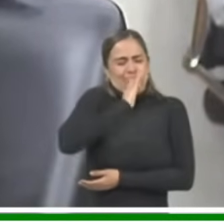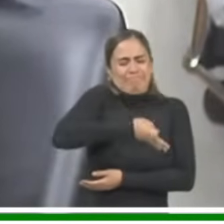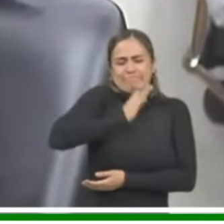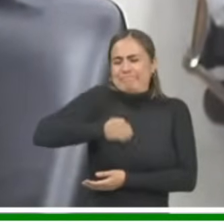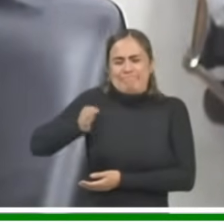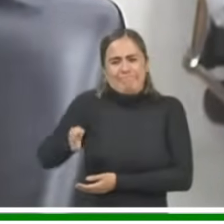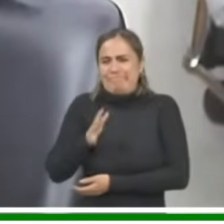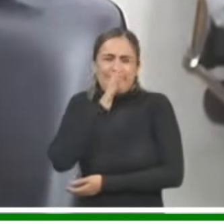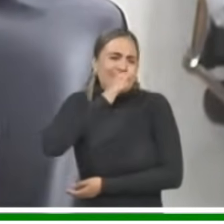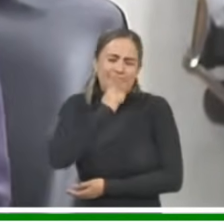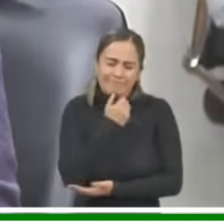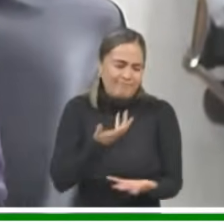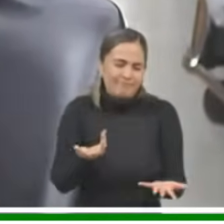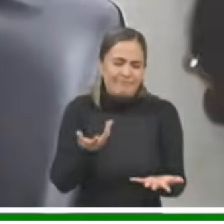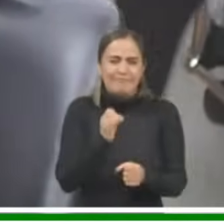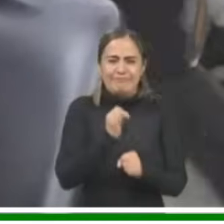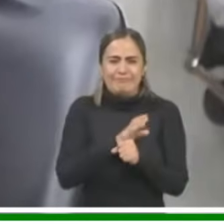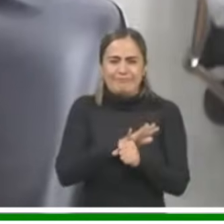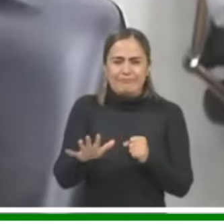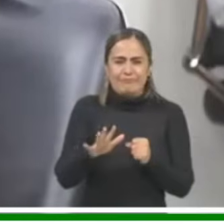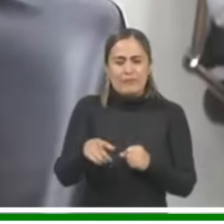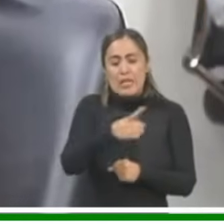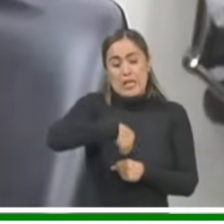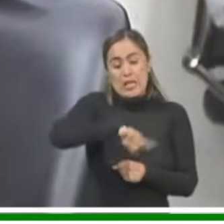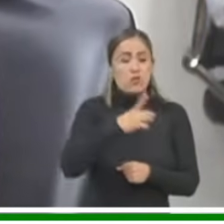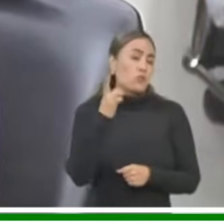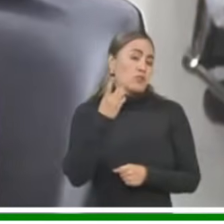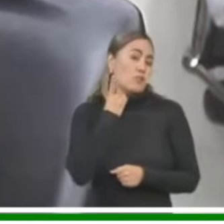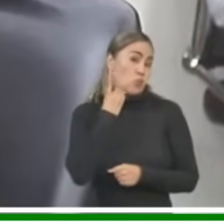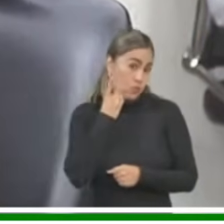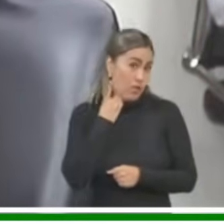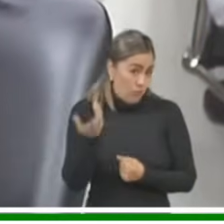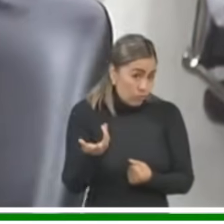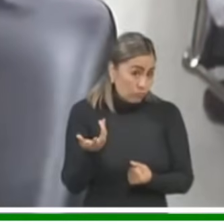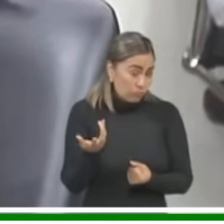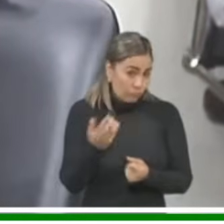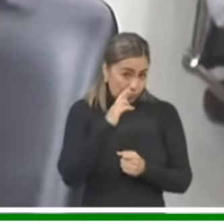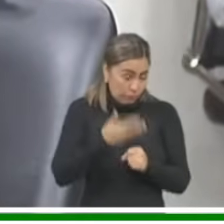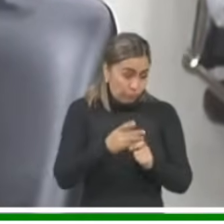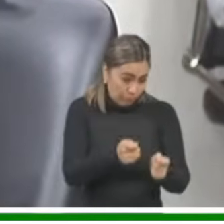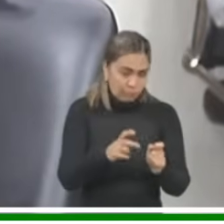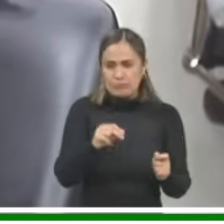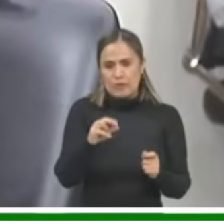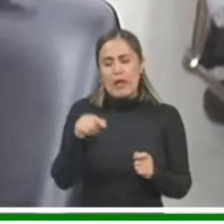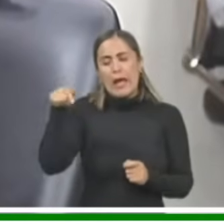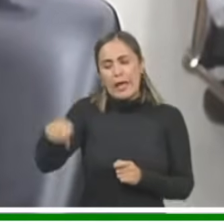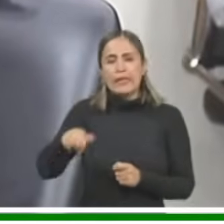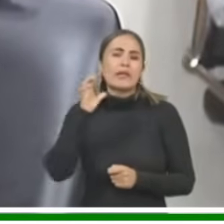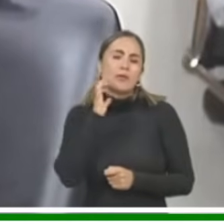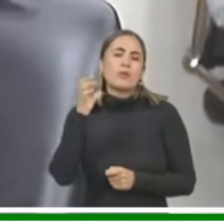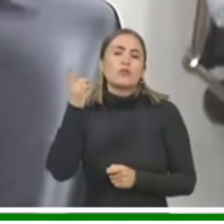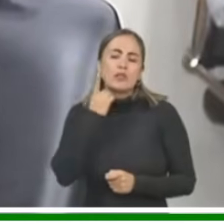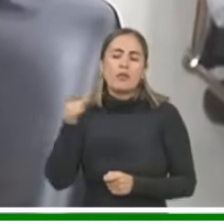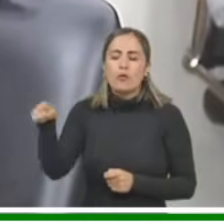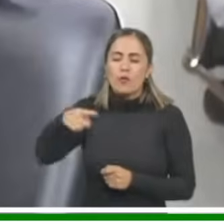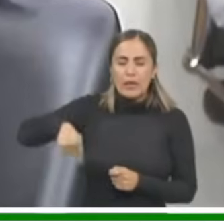los consejeros, porque todos sabemos que no son legisladores y que en todo caso tendría que ser el Poder Legislativo quien